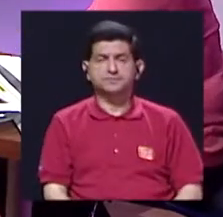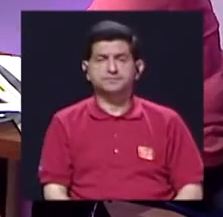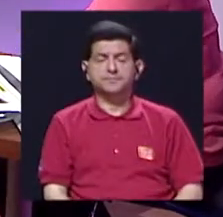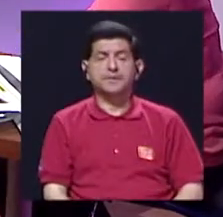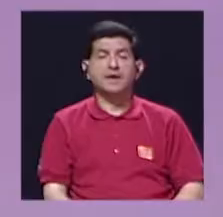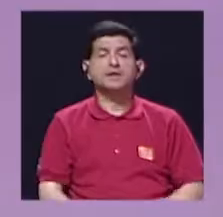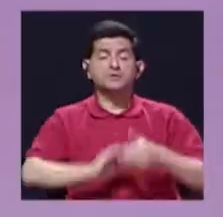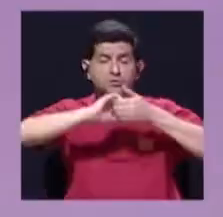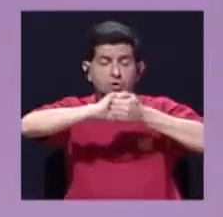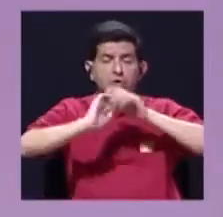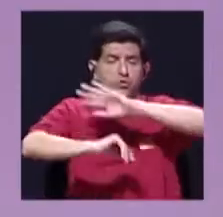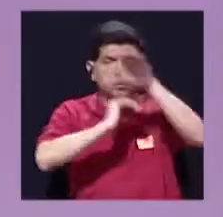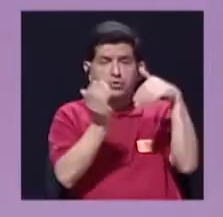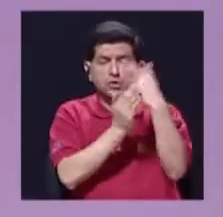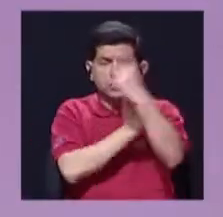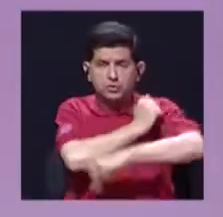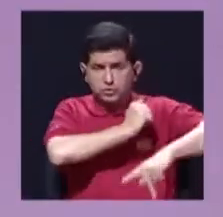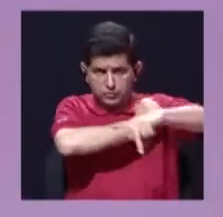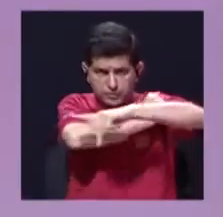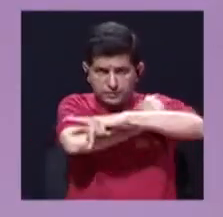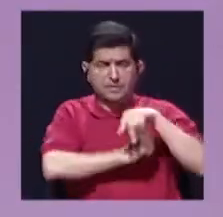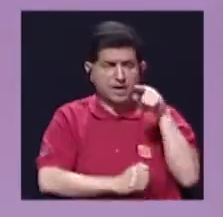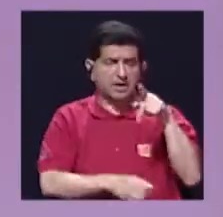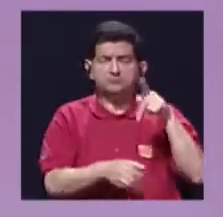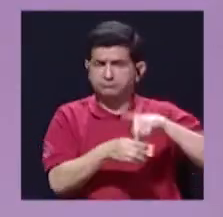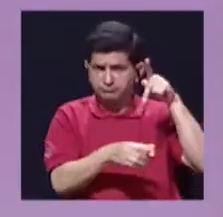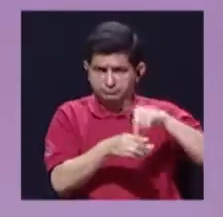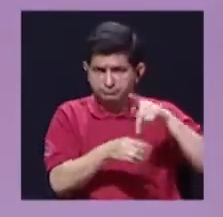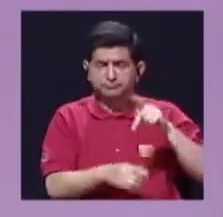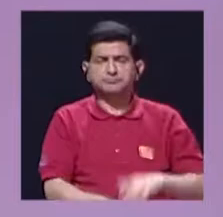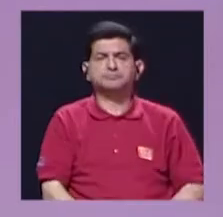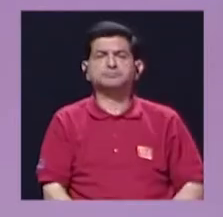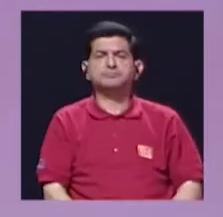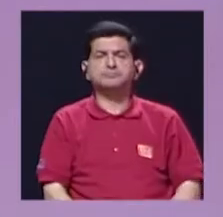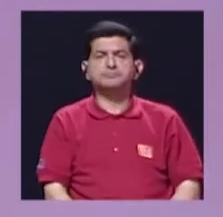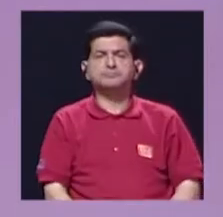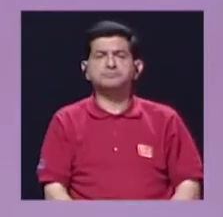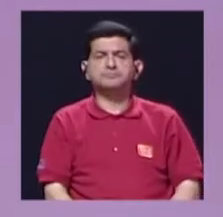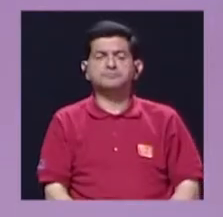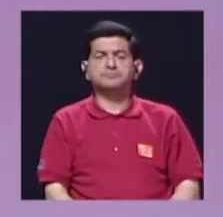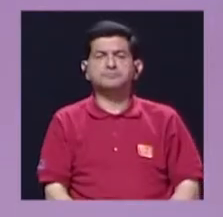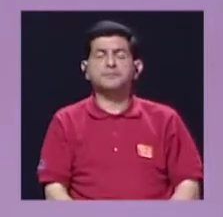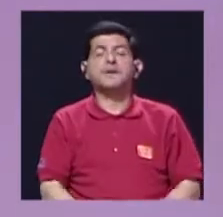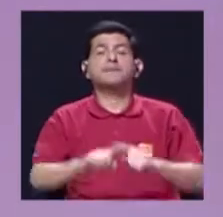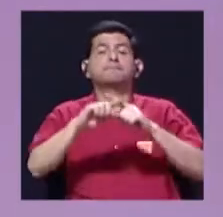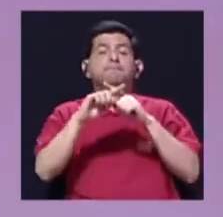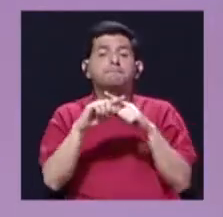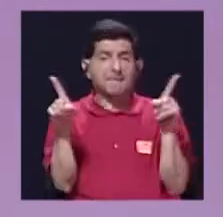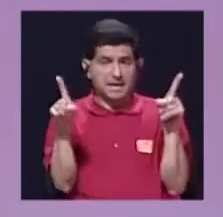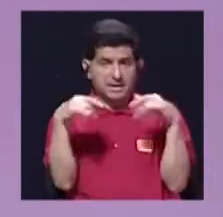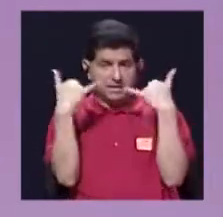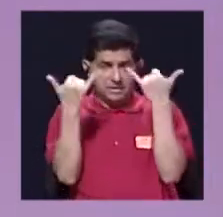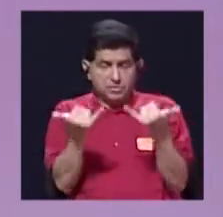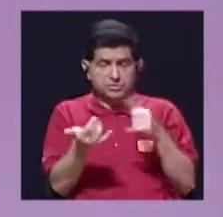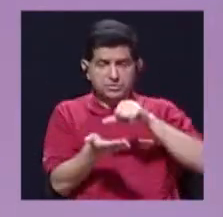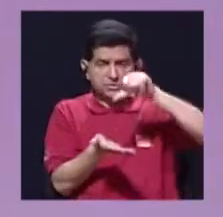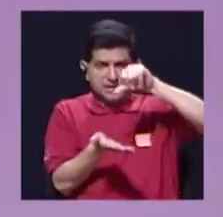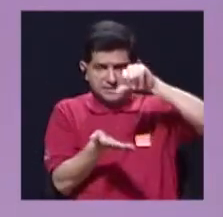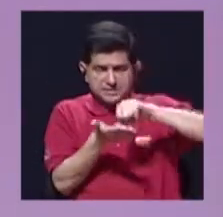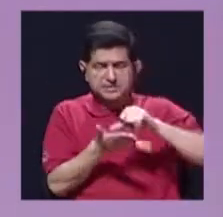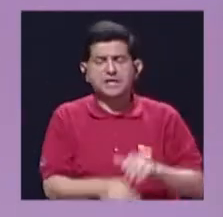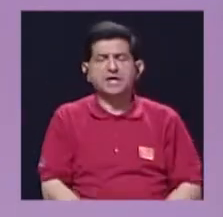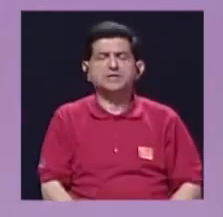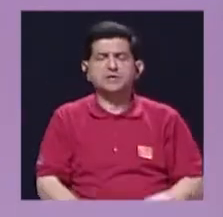de todo el país, sabemos, de todo el país estamos organizadas, pero ya el Centro